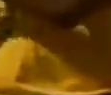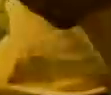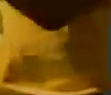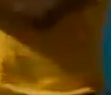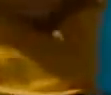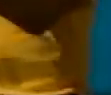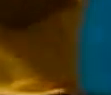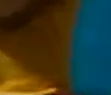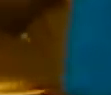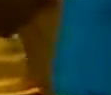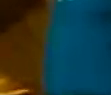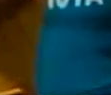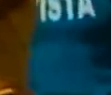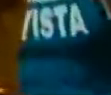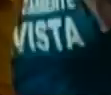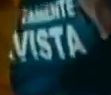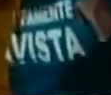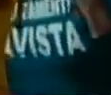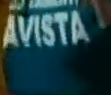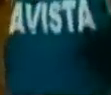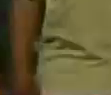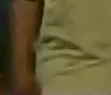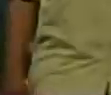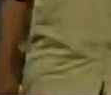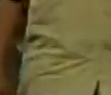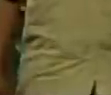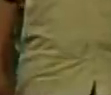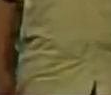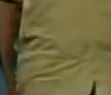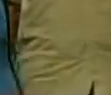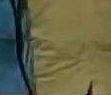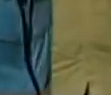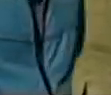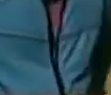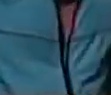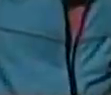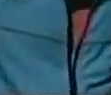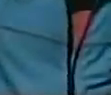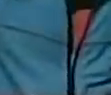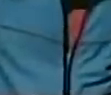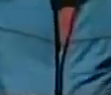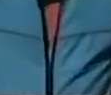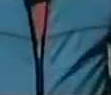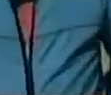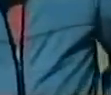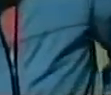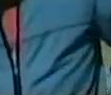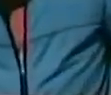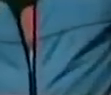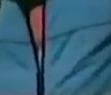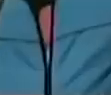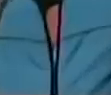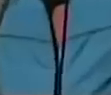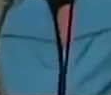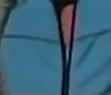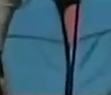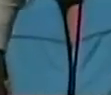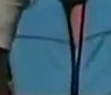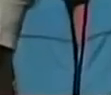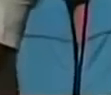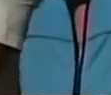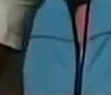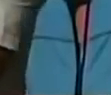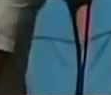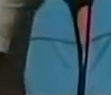Mira, oigan esto, las consignas, que esa es muy buena, las